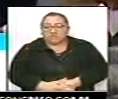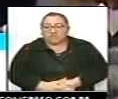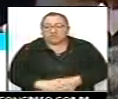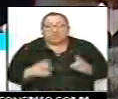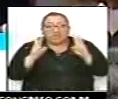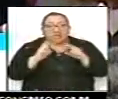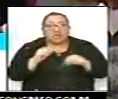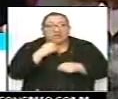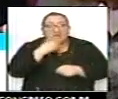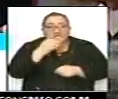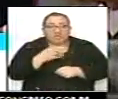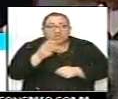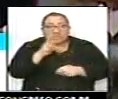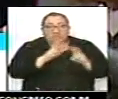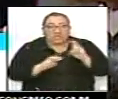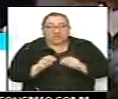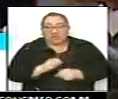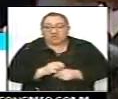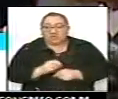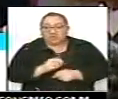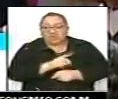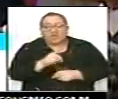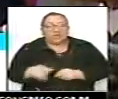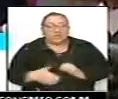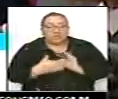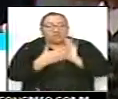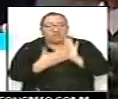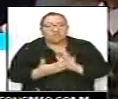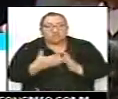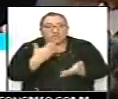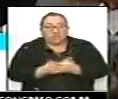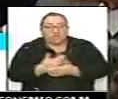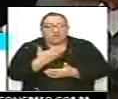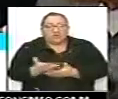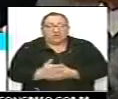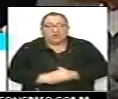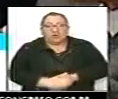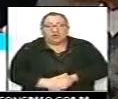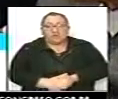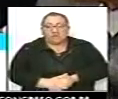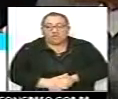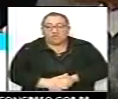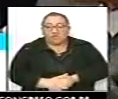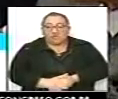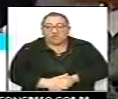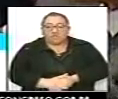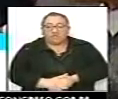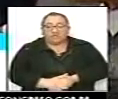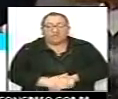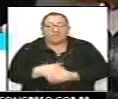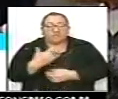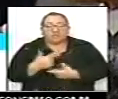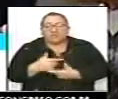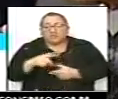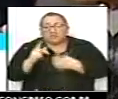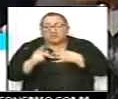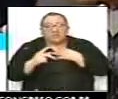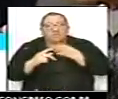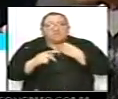en función de ese análisis, ellos presentaban una propuesta de carácter ideológico. ¿Qué podía ser, pues,